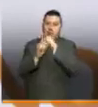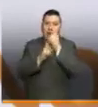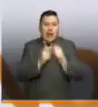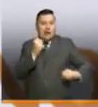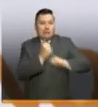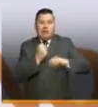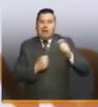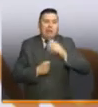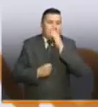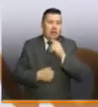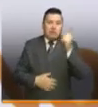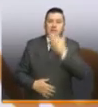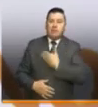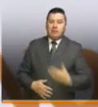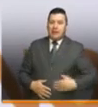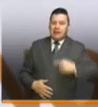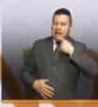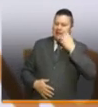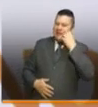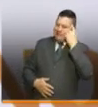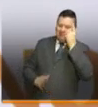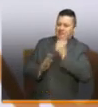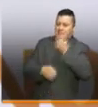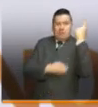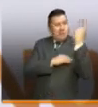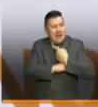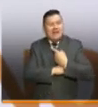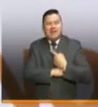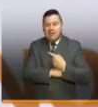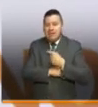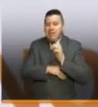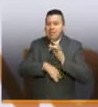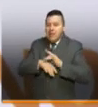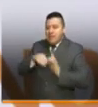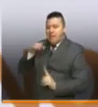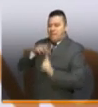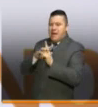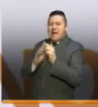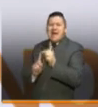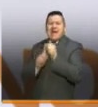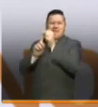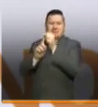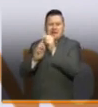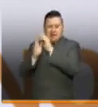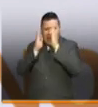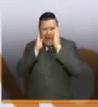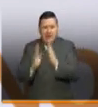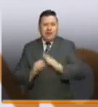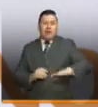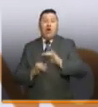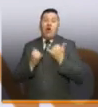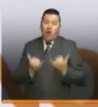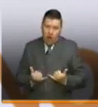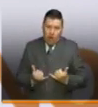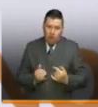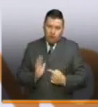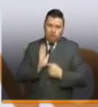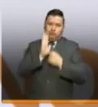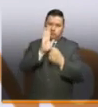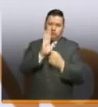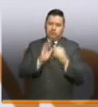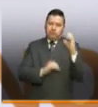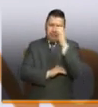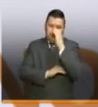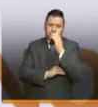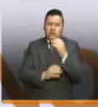por eso el precio interior que dio la instrucción de crear un programa especial para ellos y por eso hoy le presentamos al país